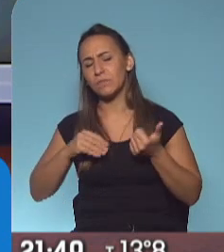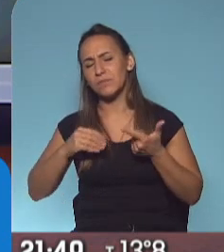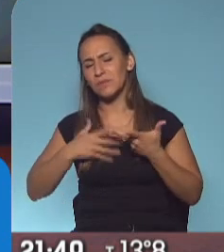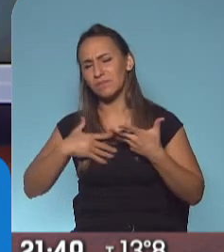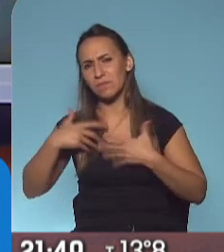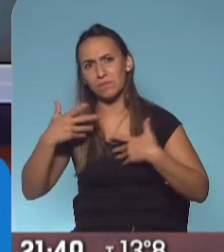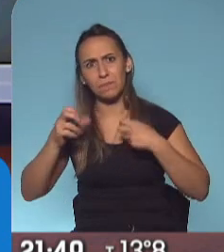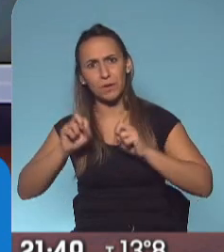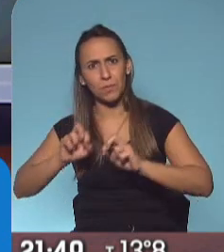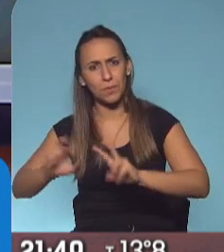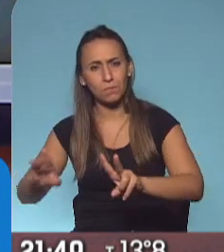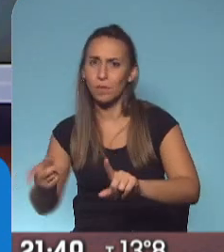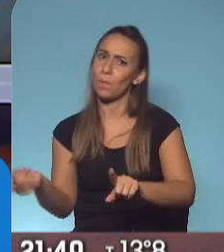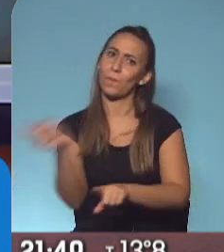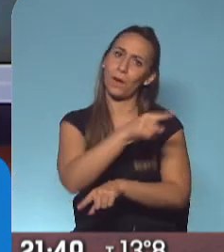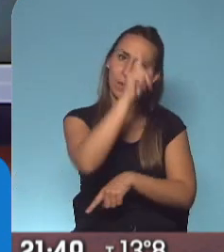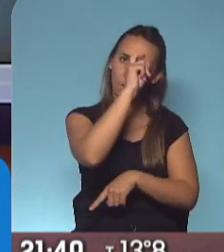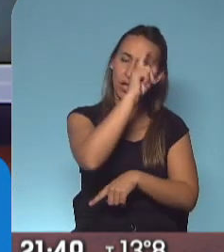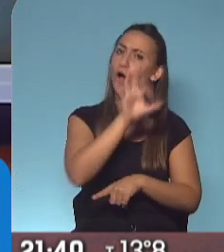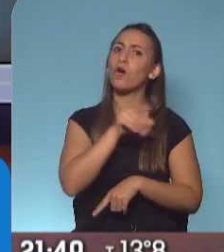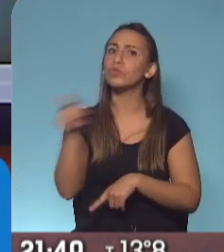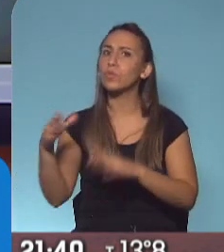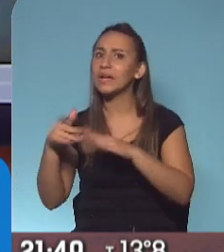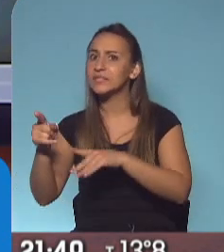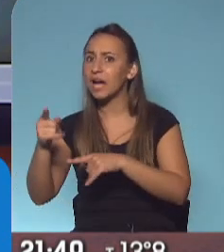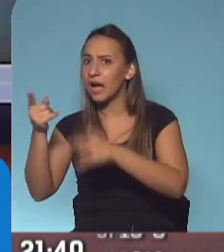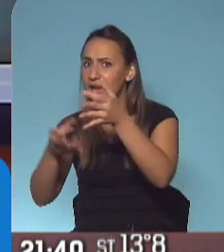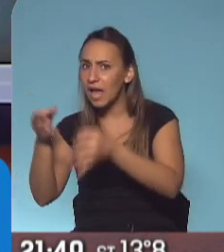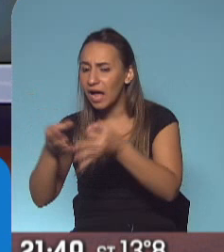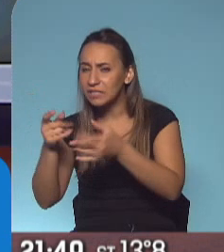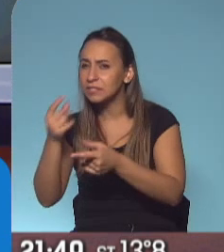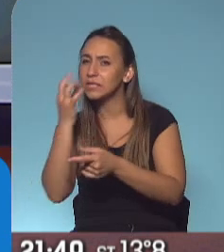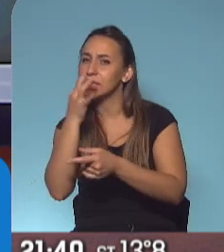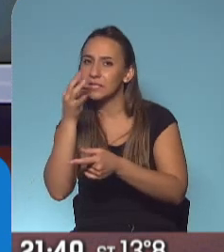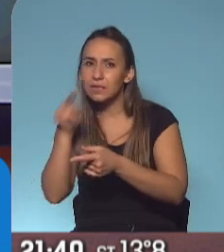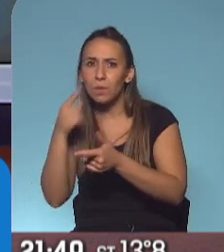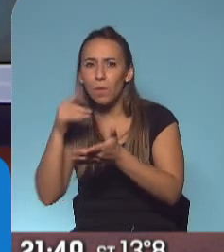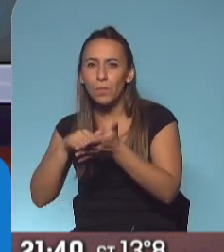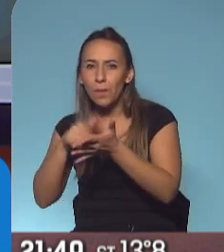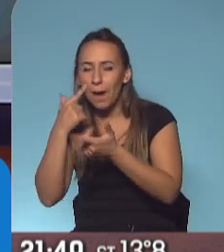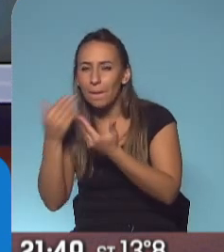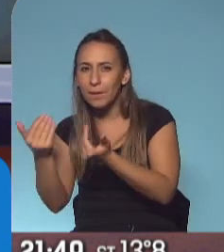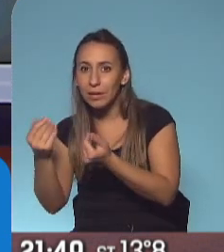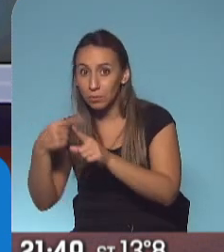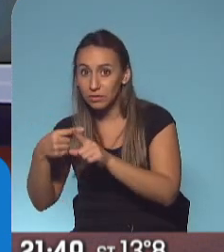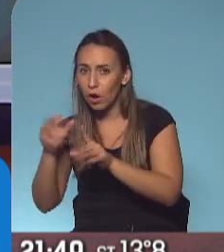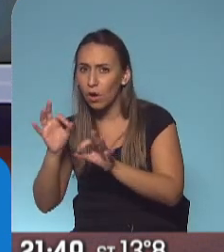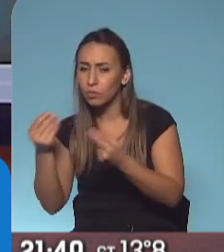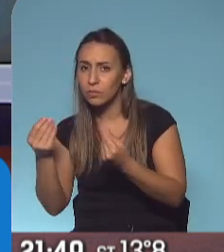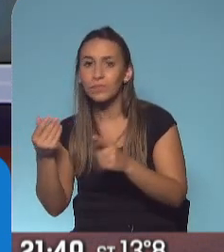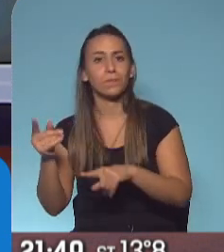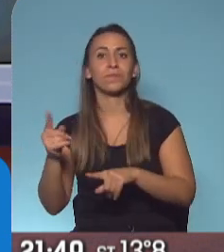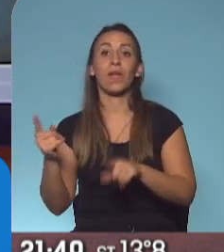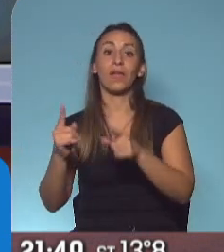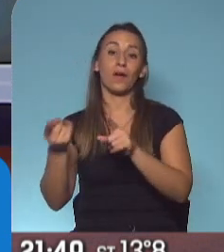tuvo que volver o le hicieron en su domicilio, sí. Supongo, la nueva prueba, ¿no? Y le dio positivo. No, la prueba me hicieron,